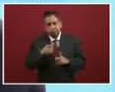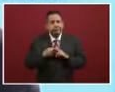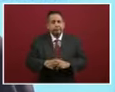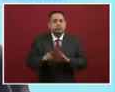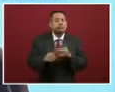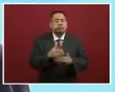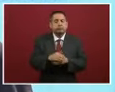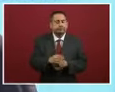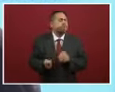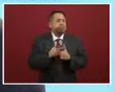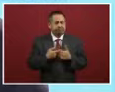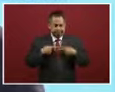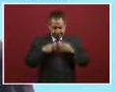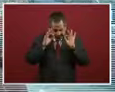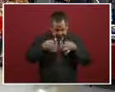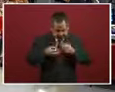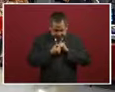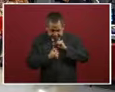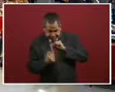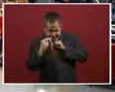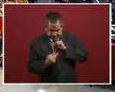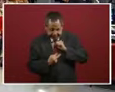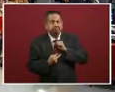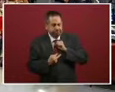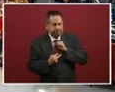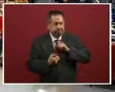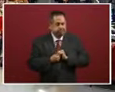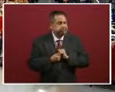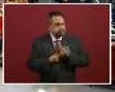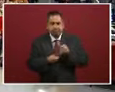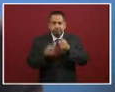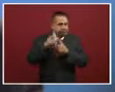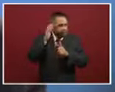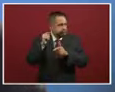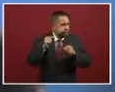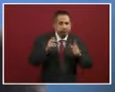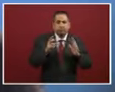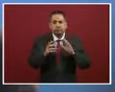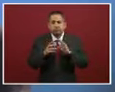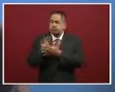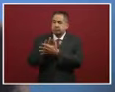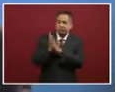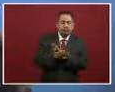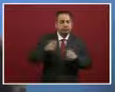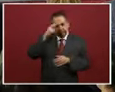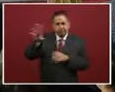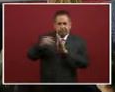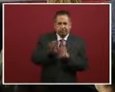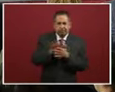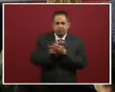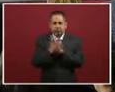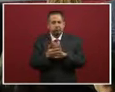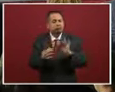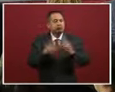con un proceso de encuentro, de diálogo, de acercamiento, que ellos denominan Escucha Primero. Aquí en México la vamos a tropicalizar, como se dice